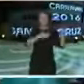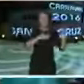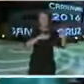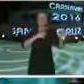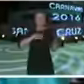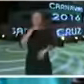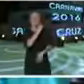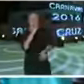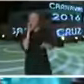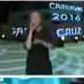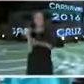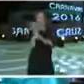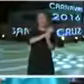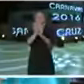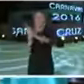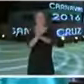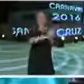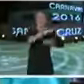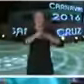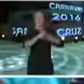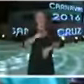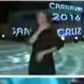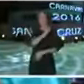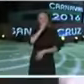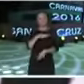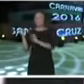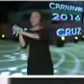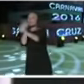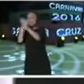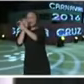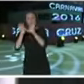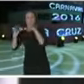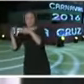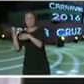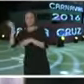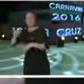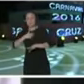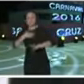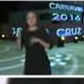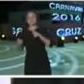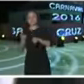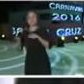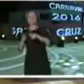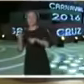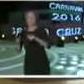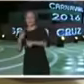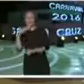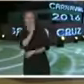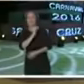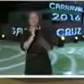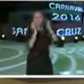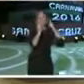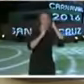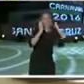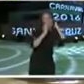canciones de la comparsa suelen bailar. Y las murgas y agrupaciones cantan mi son, son, son. Cual viviana suena en la calle